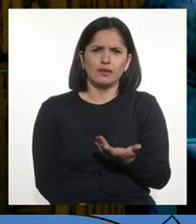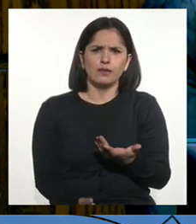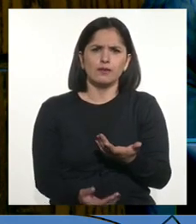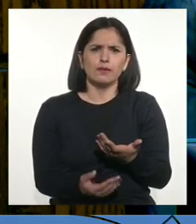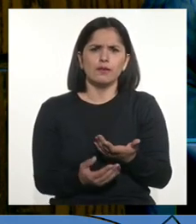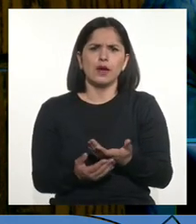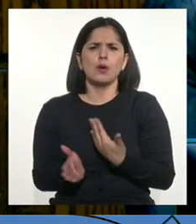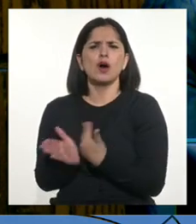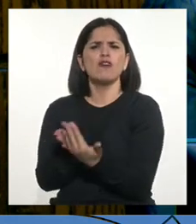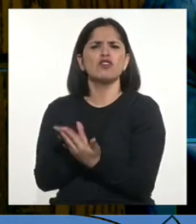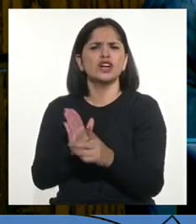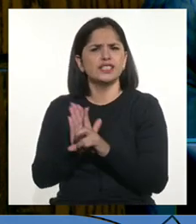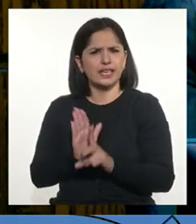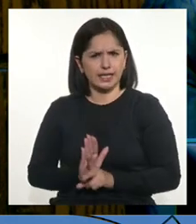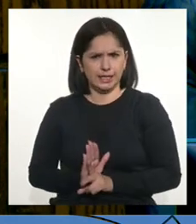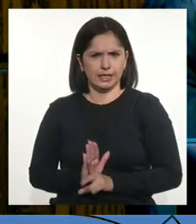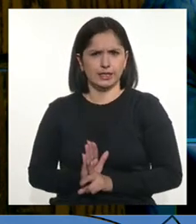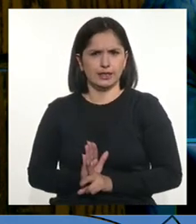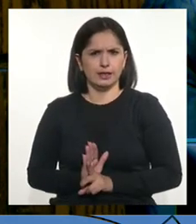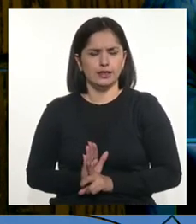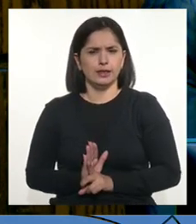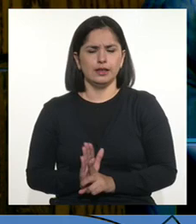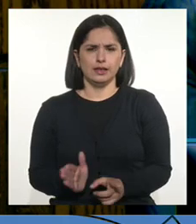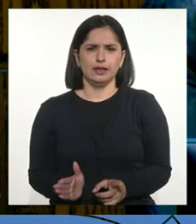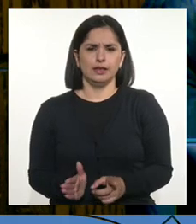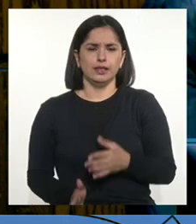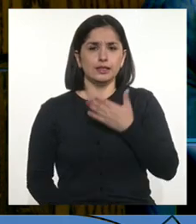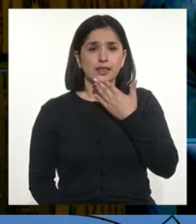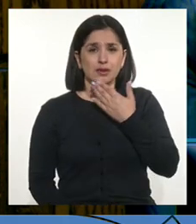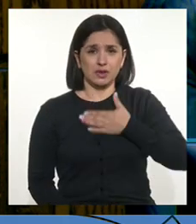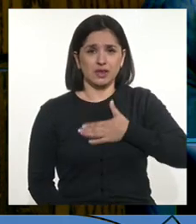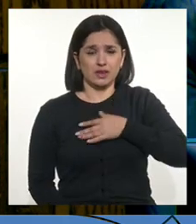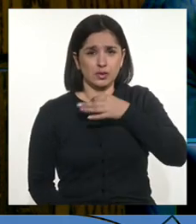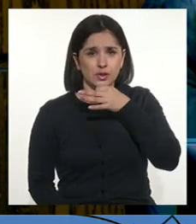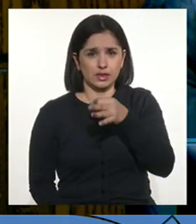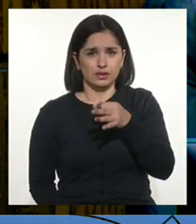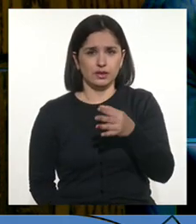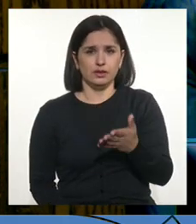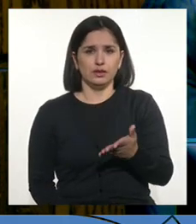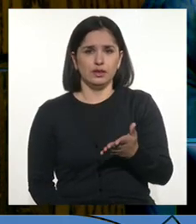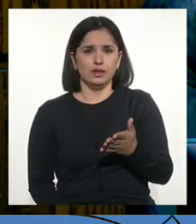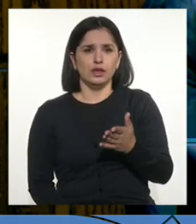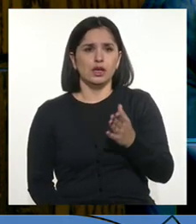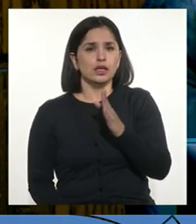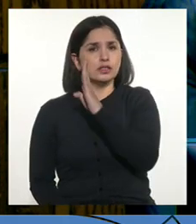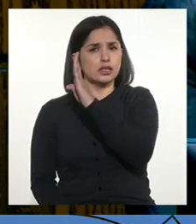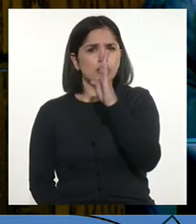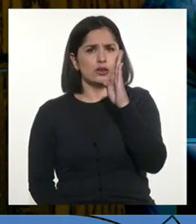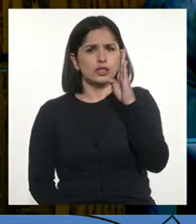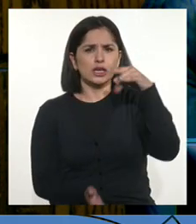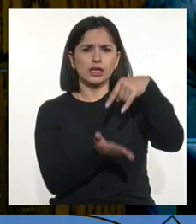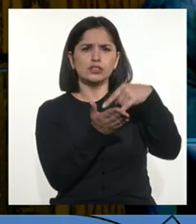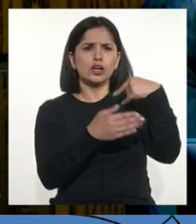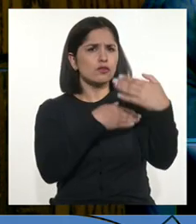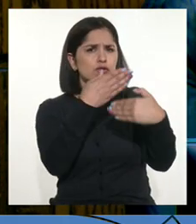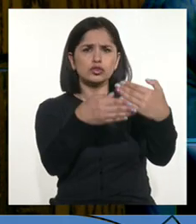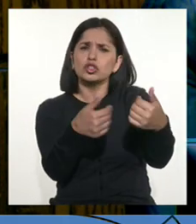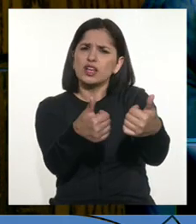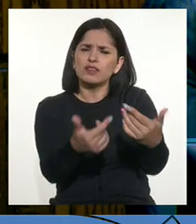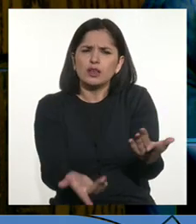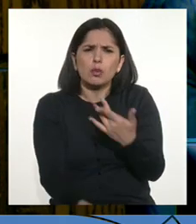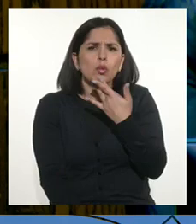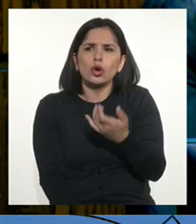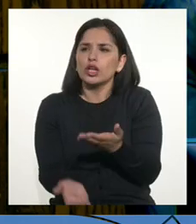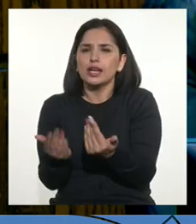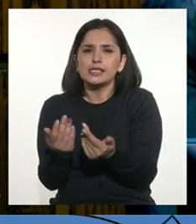leyes déjenme recurrir a una máxima conservado de una máxima también conservadora si funciona para que lo cambias si funciona para que